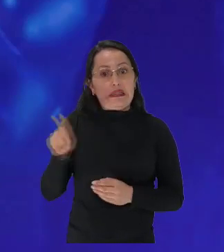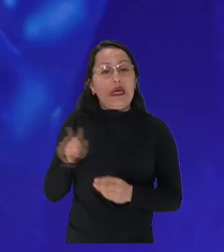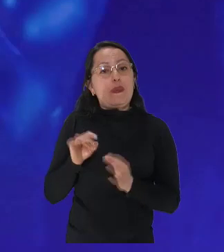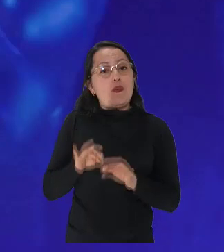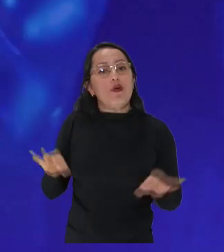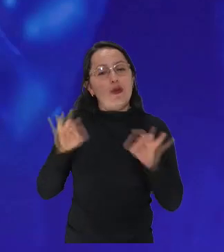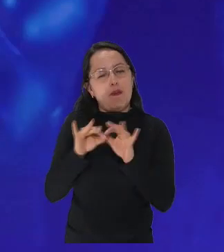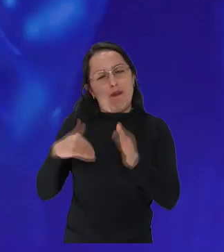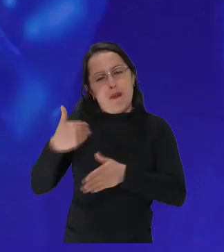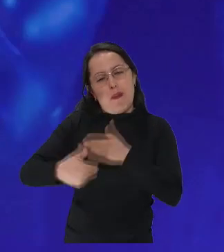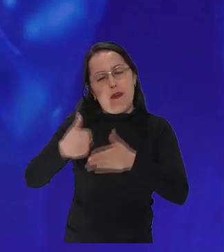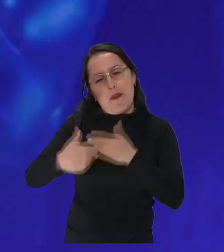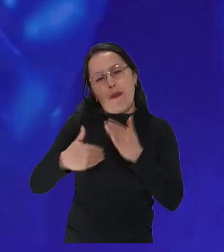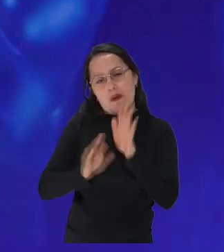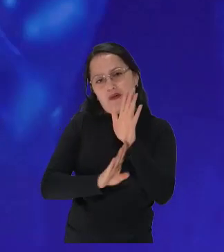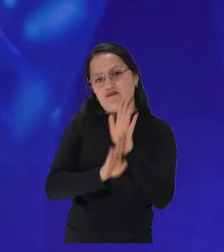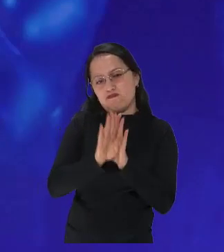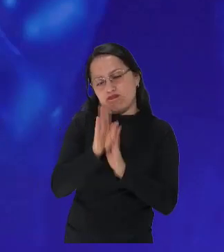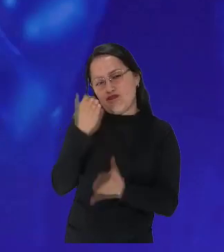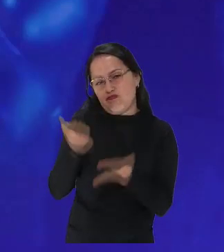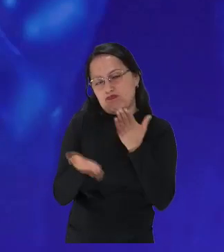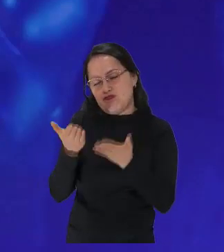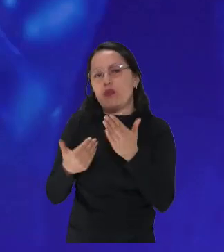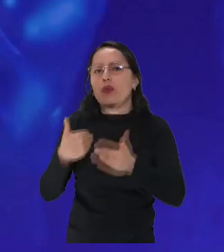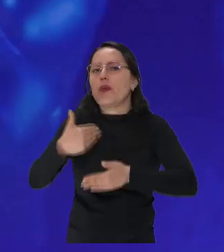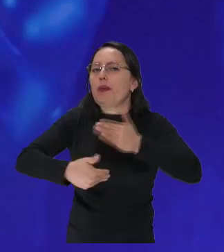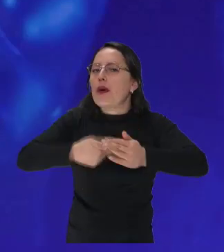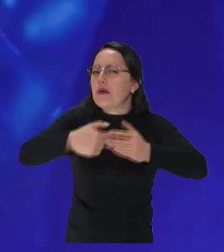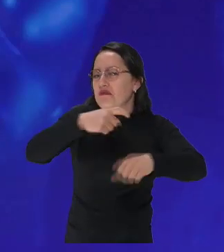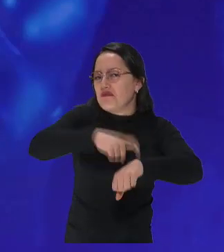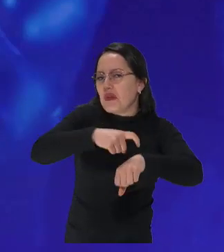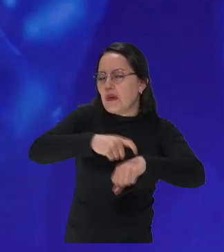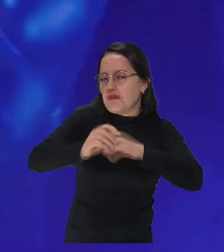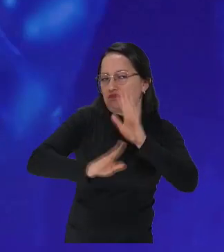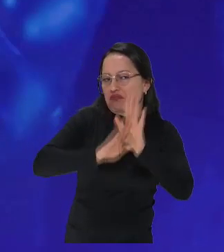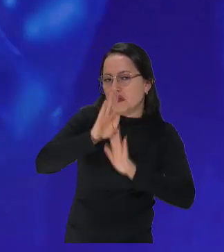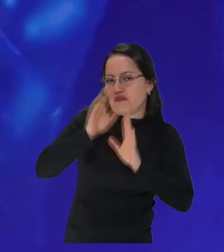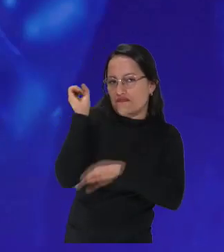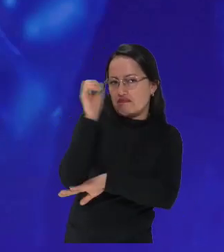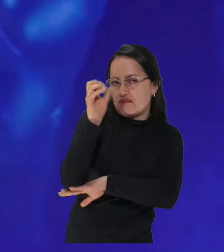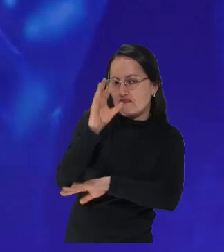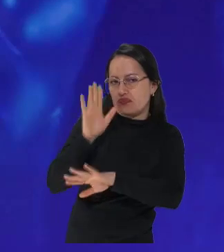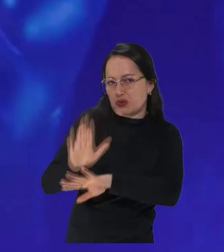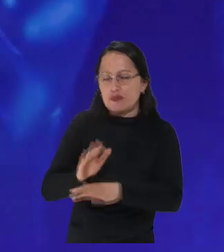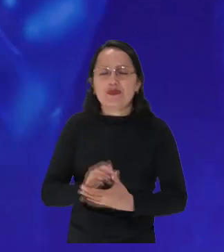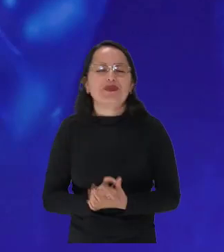que vamos a ir desarrollando en la medida que vamos a ir avanzando en la conferencia.